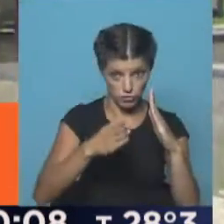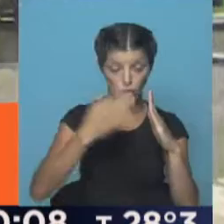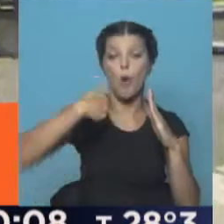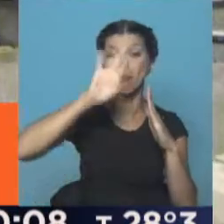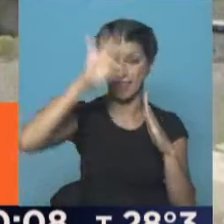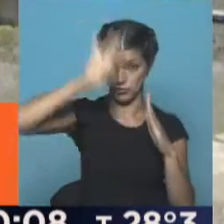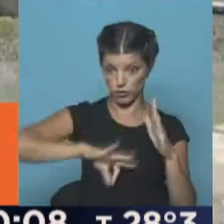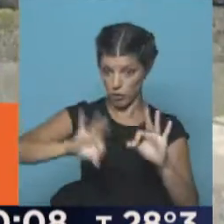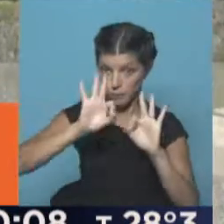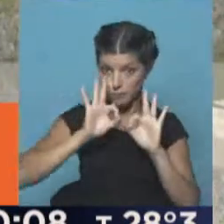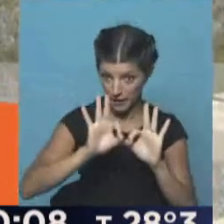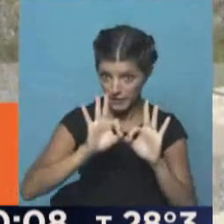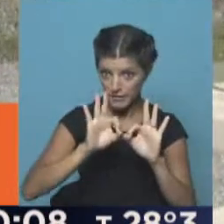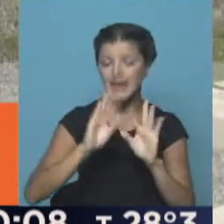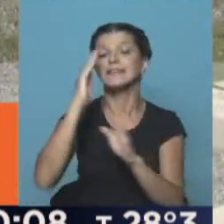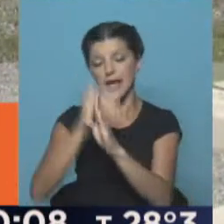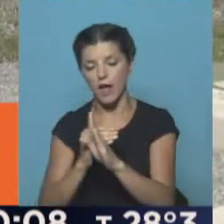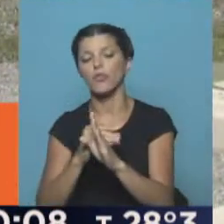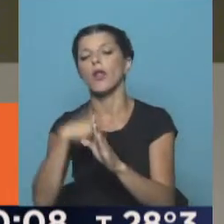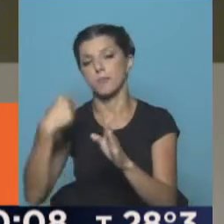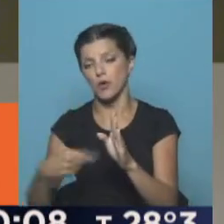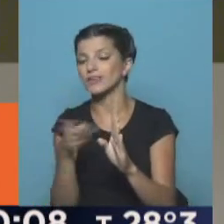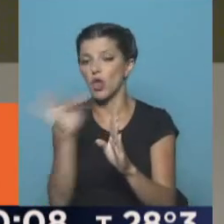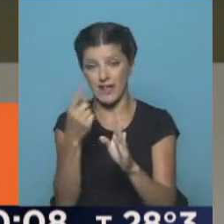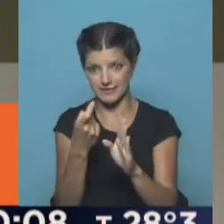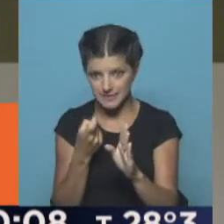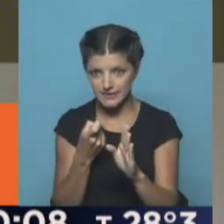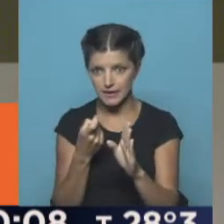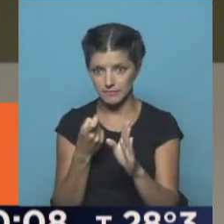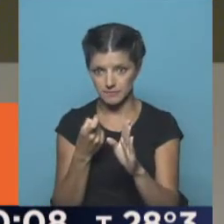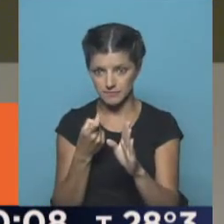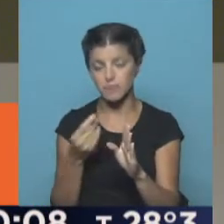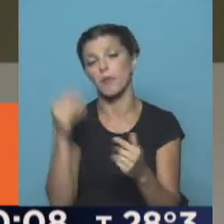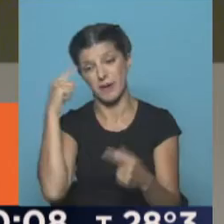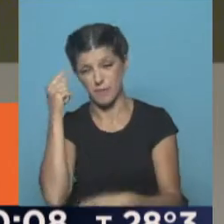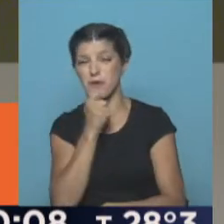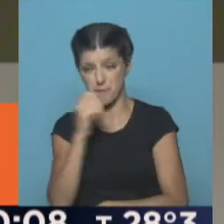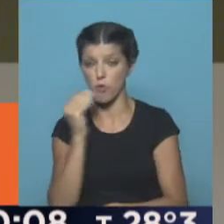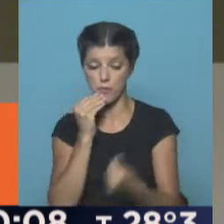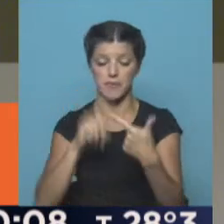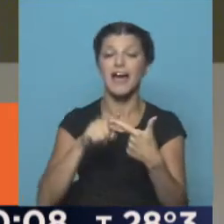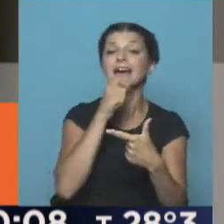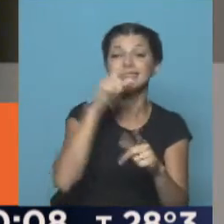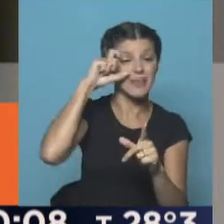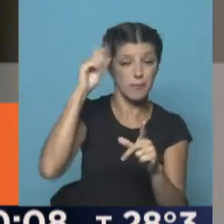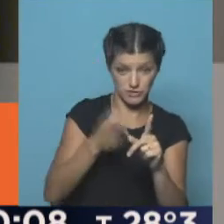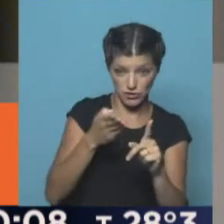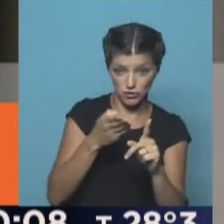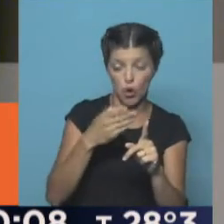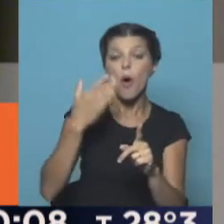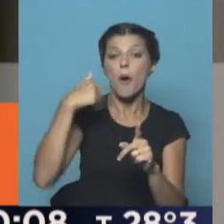ingresos totales descontados los gastos fijos que pueden asimilarse a los gastos de alimentos el hogar sufre de pobreza energética